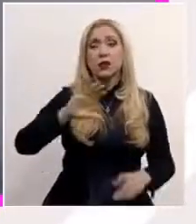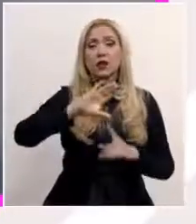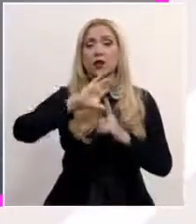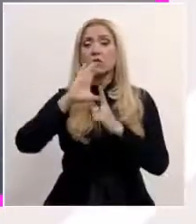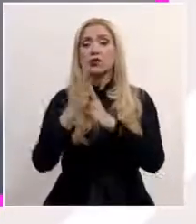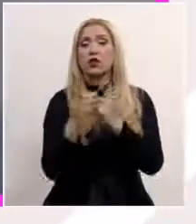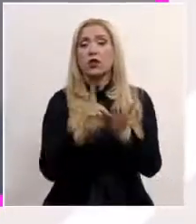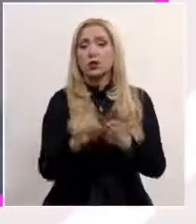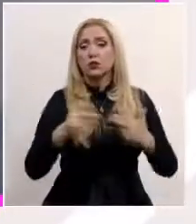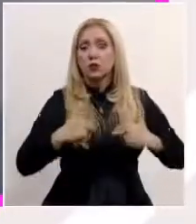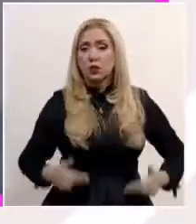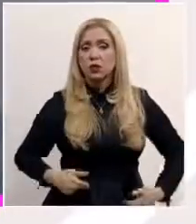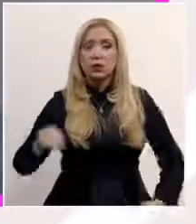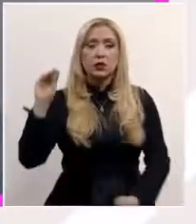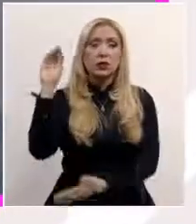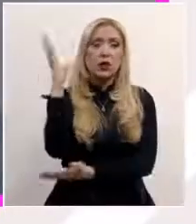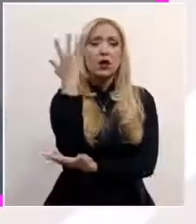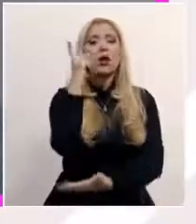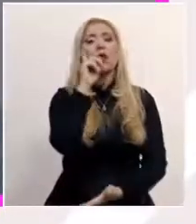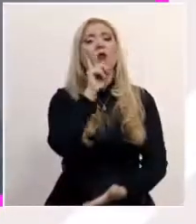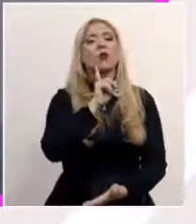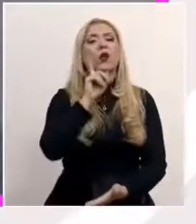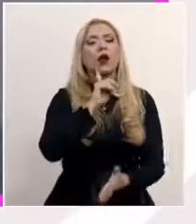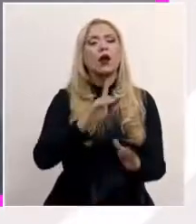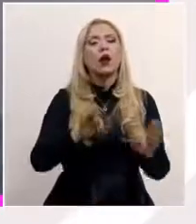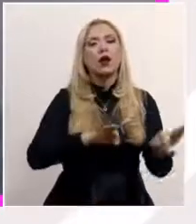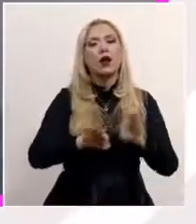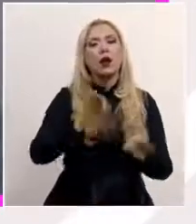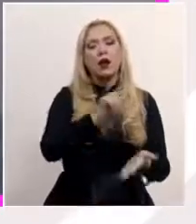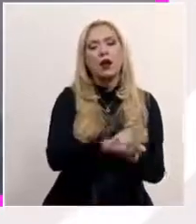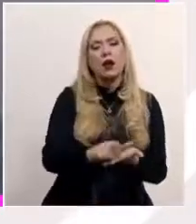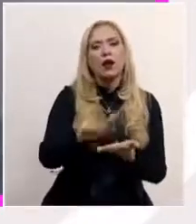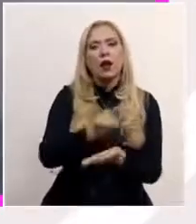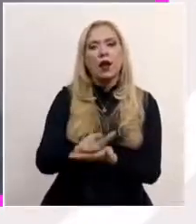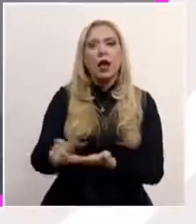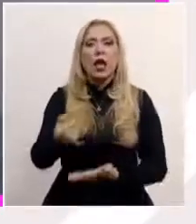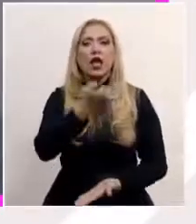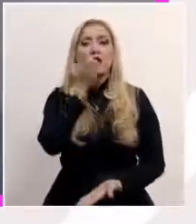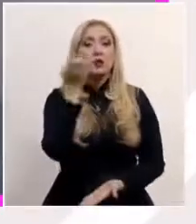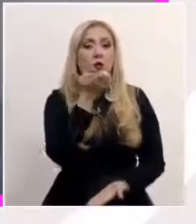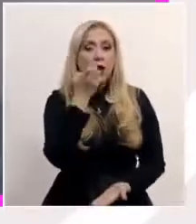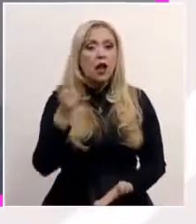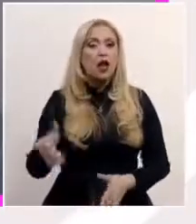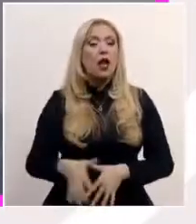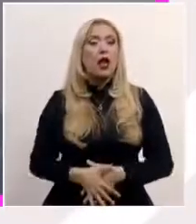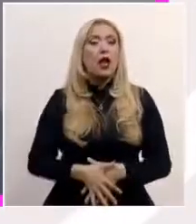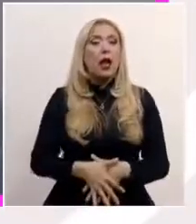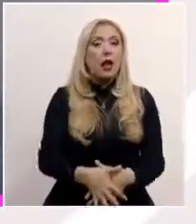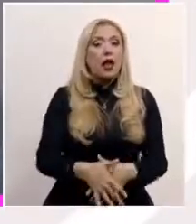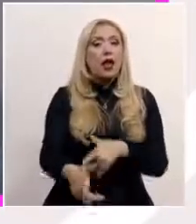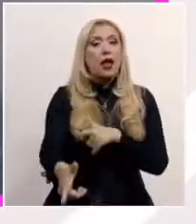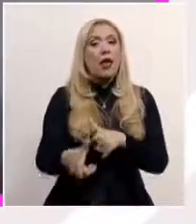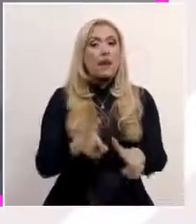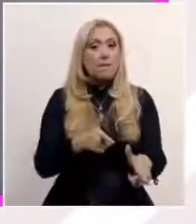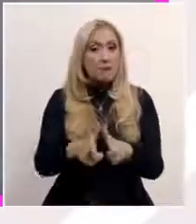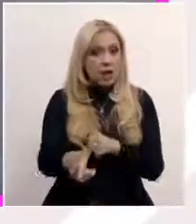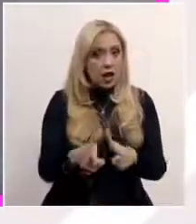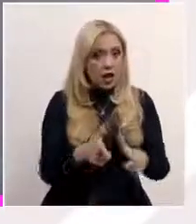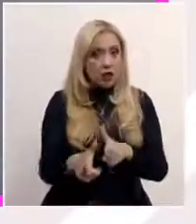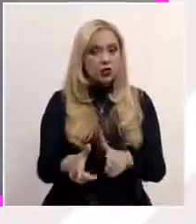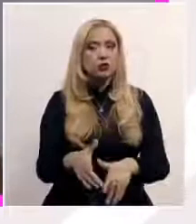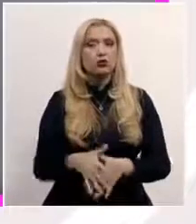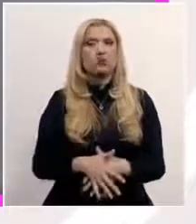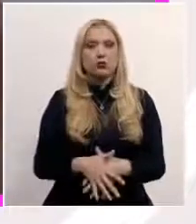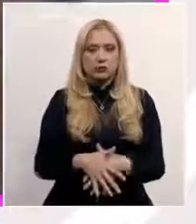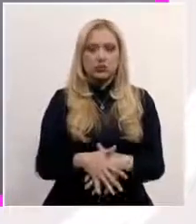por una trabajadora de intendencia en una escuela. Ella estaba embarazada de gemelos, estaba atravesando por un embarazo de